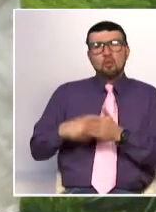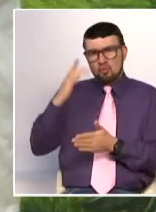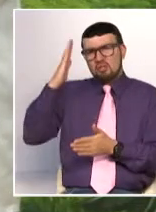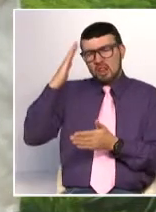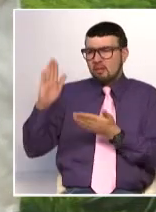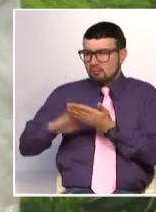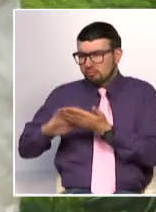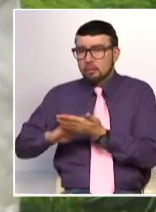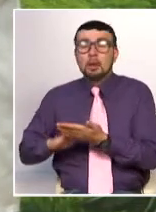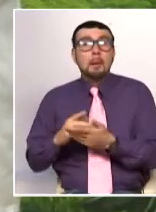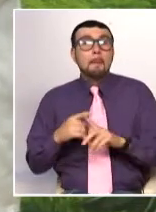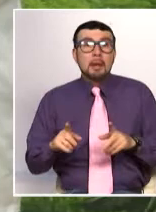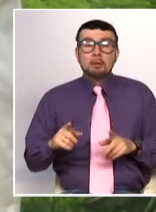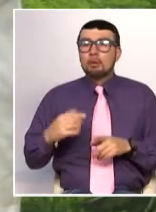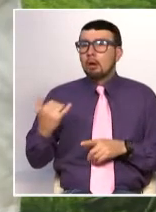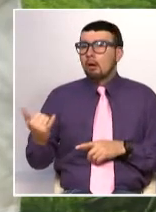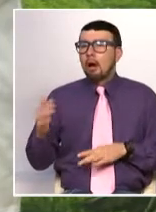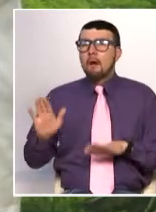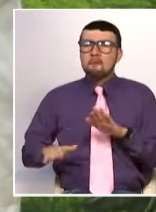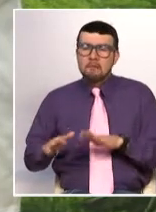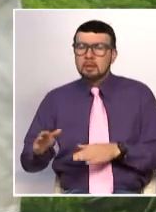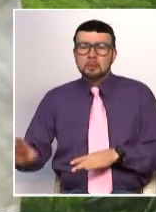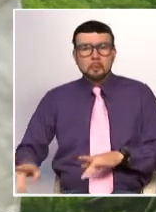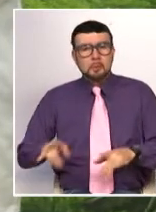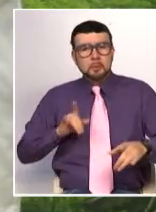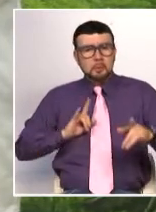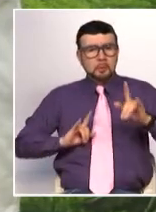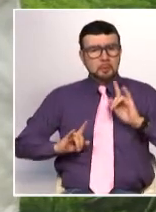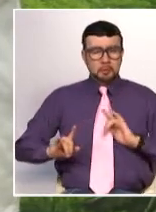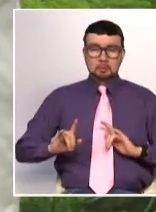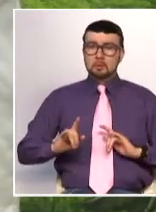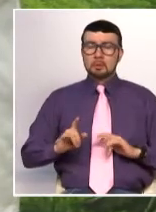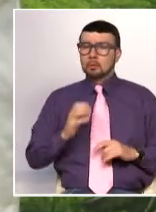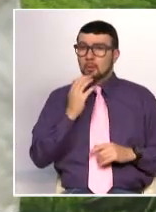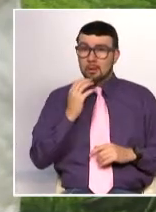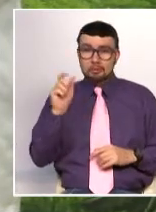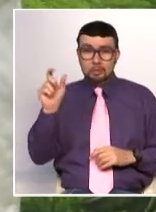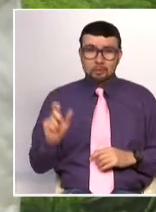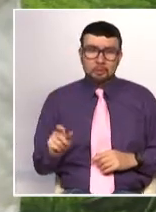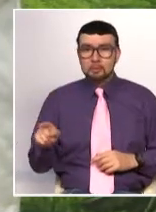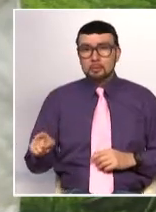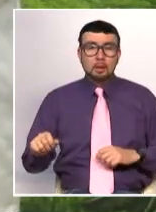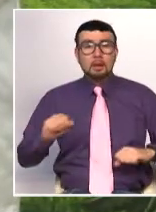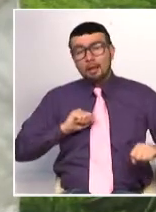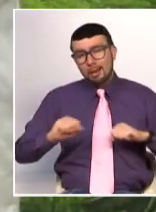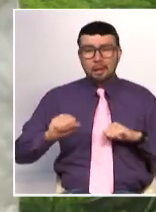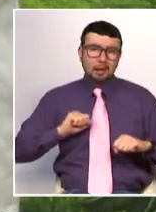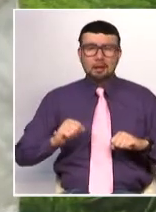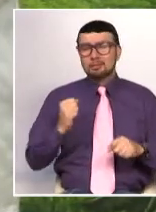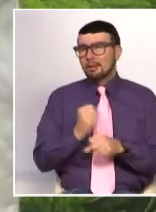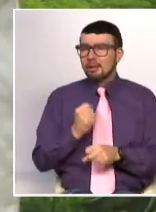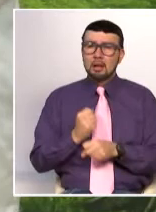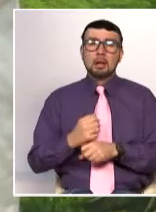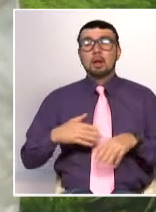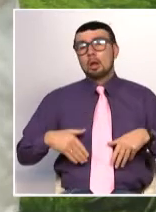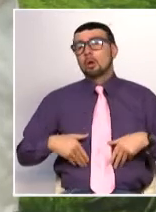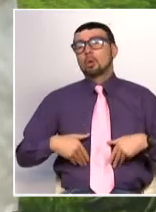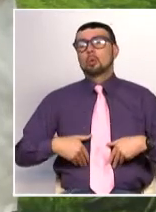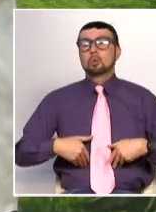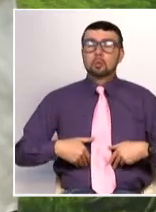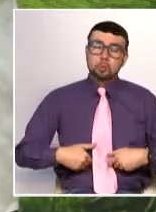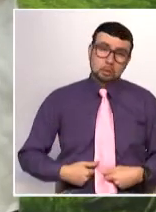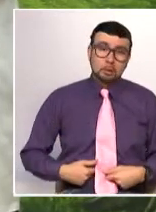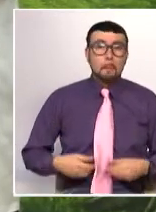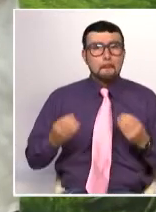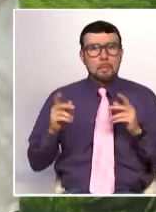a través del tiempo como síntomas muy normales uno de ellos es el agotamiento crónico que llega a ser prácticamente uno de los principales motivos